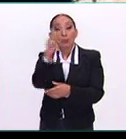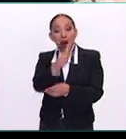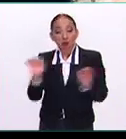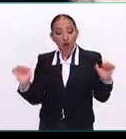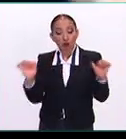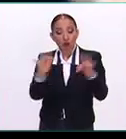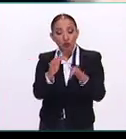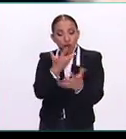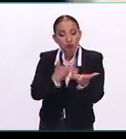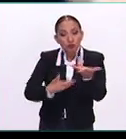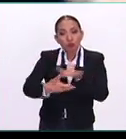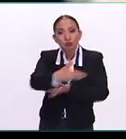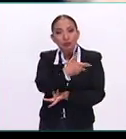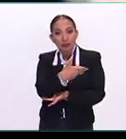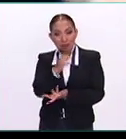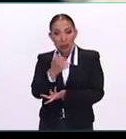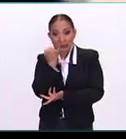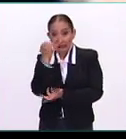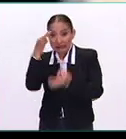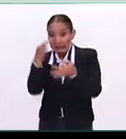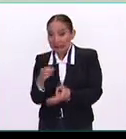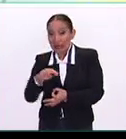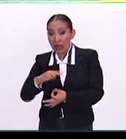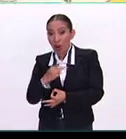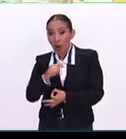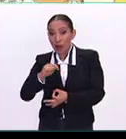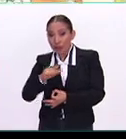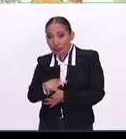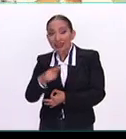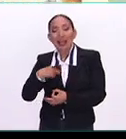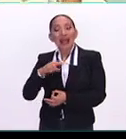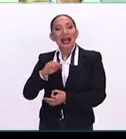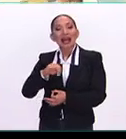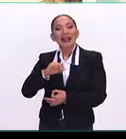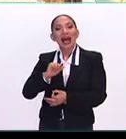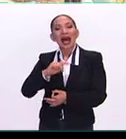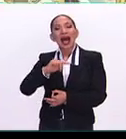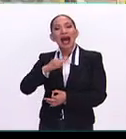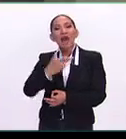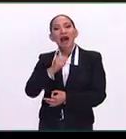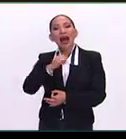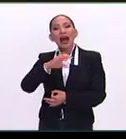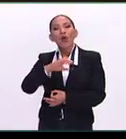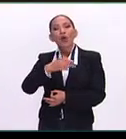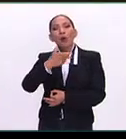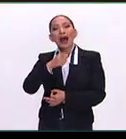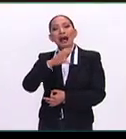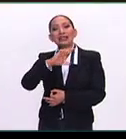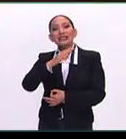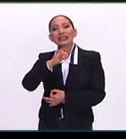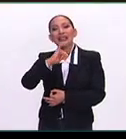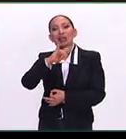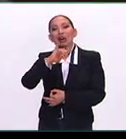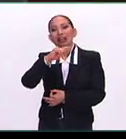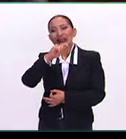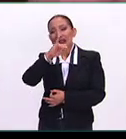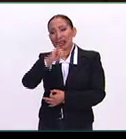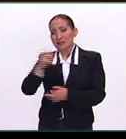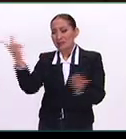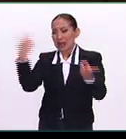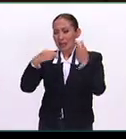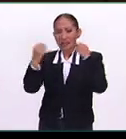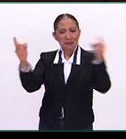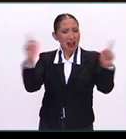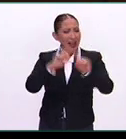de habitantes nahuas y hacíamos una Nahuanechicolistli, una reunión de hablantes de náhuatl. Venían